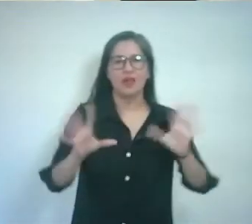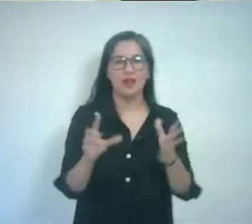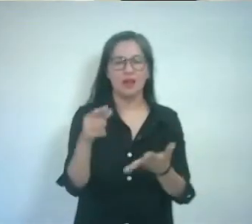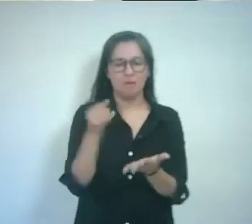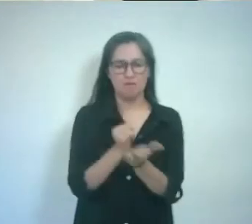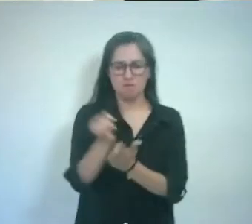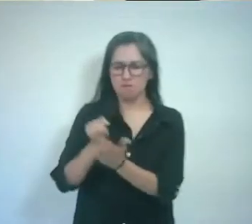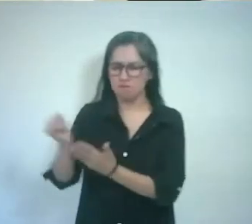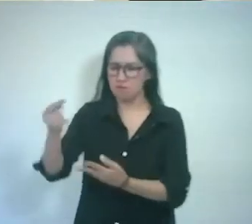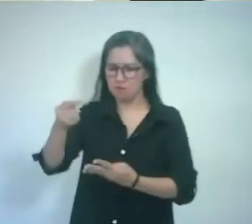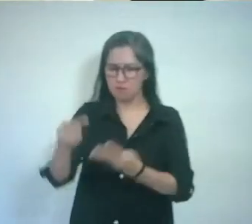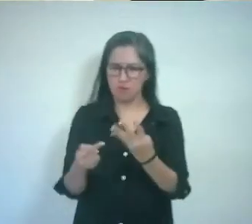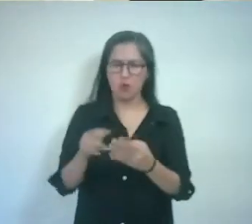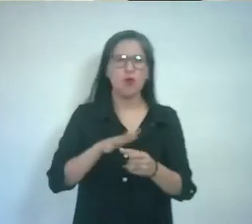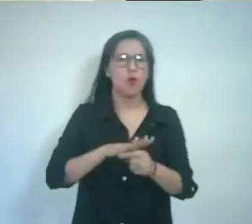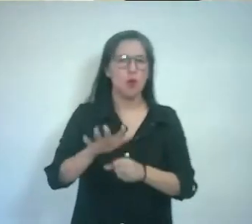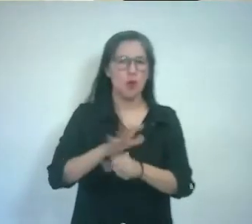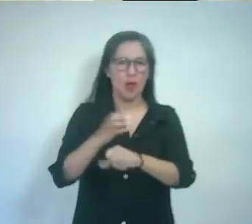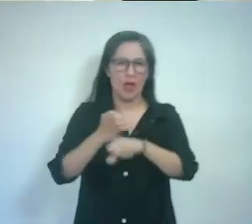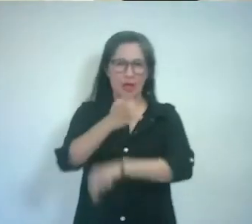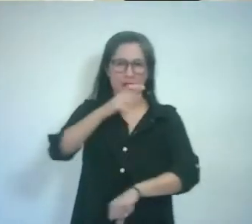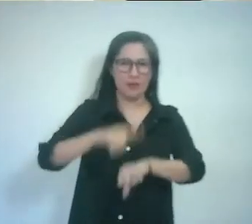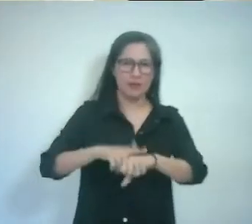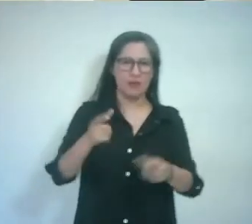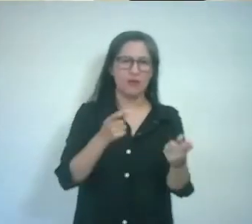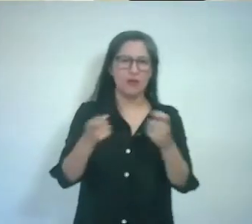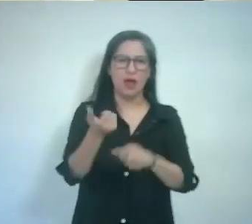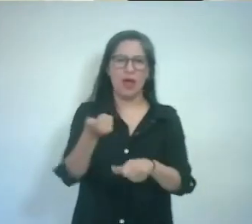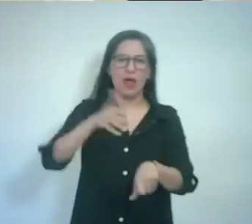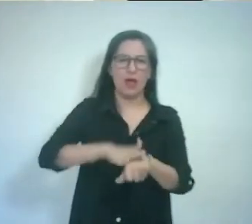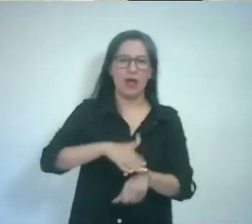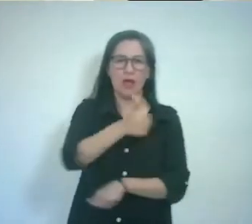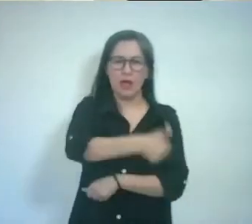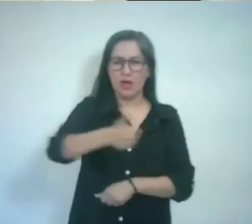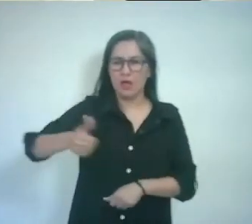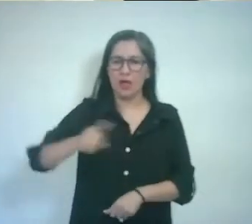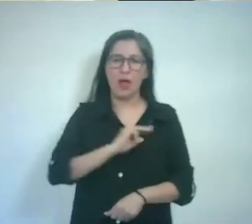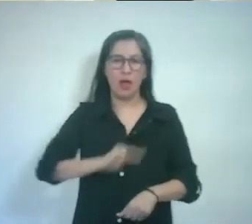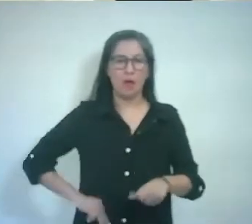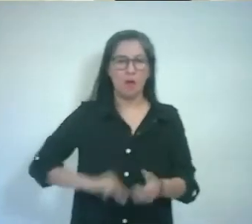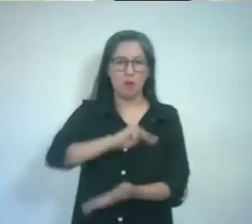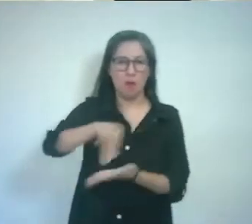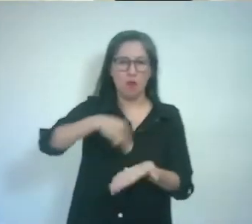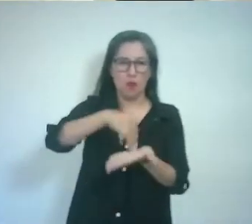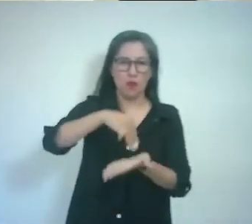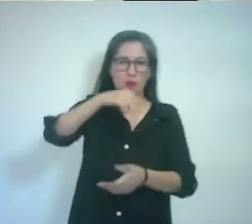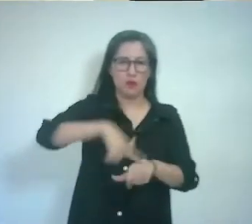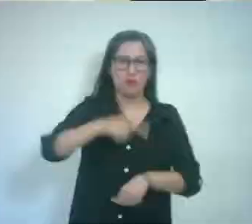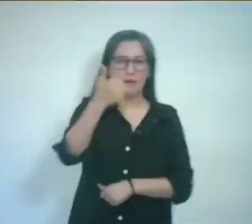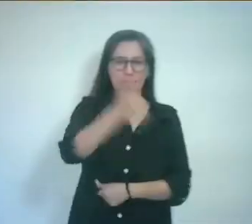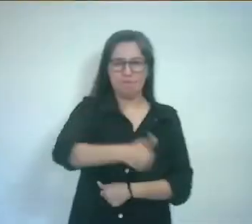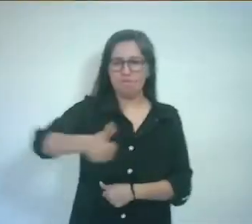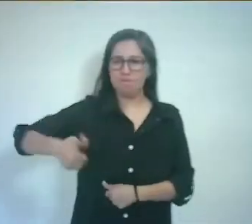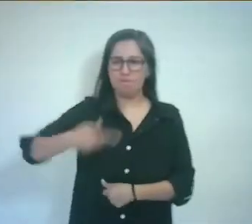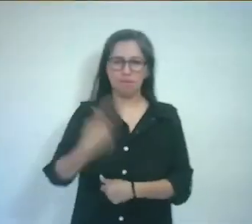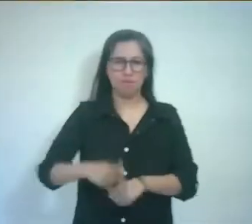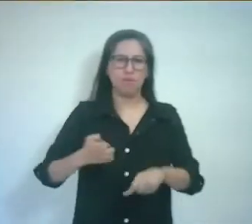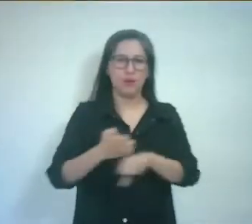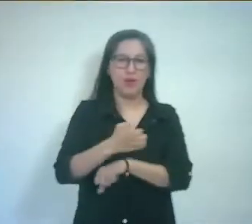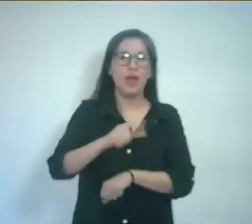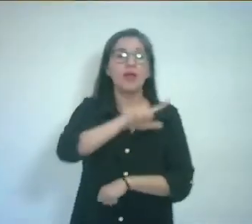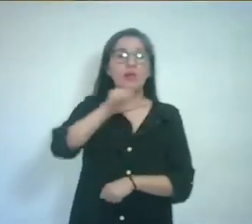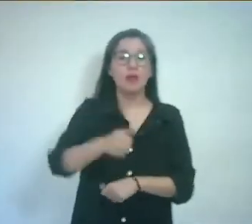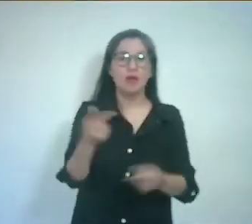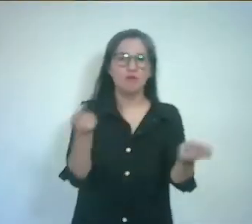poder legislativo estatal, de los ayuntamientos en cada municipio de la entidad y, desde luego, el rumbo que habrá de tomar la estructura